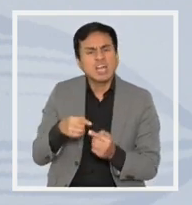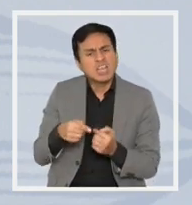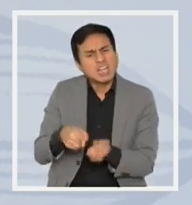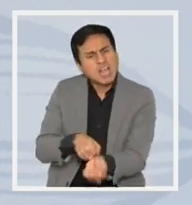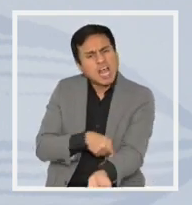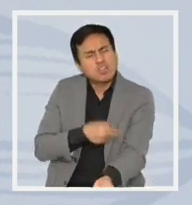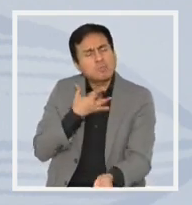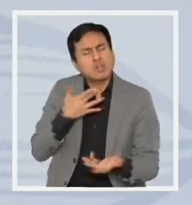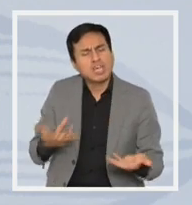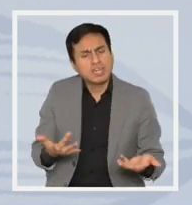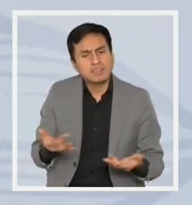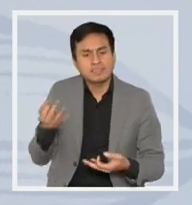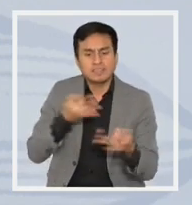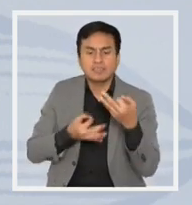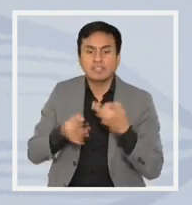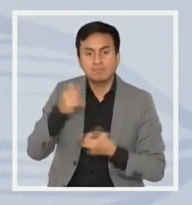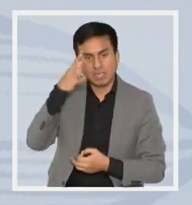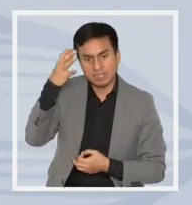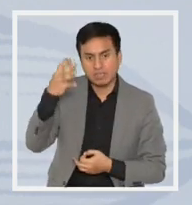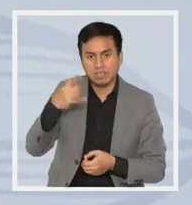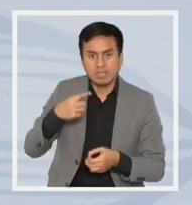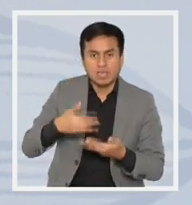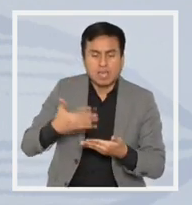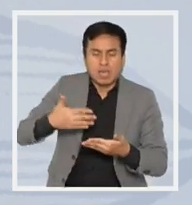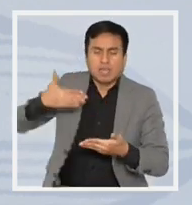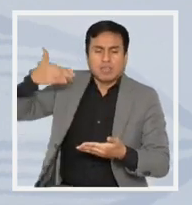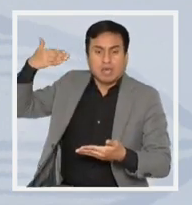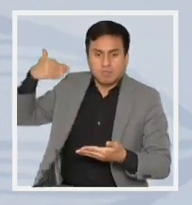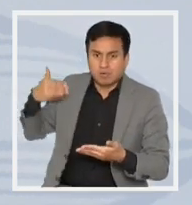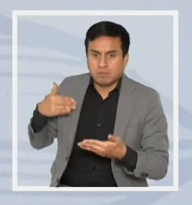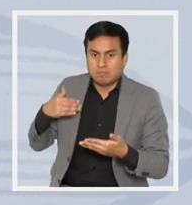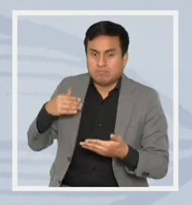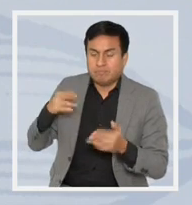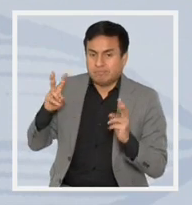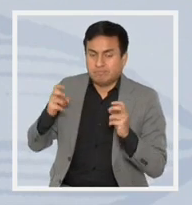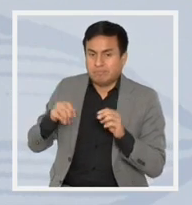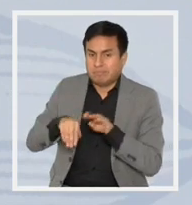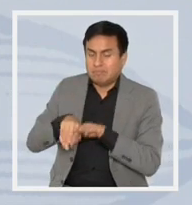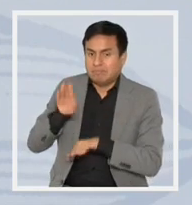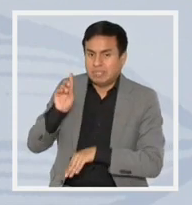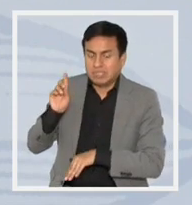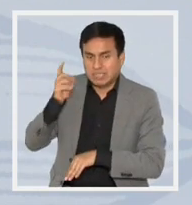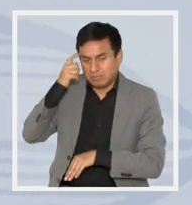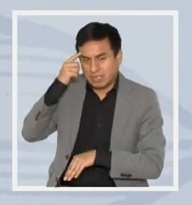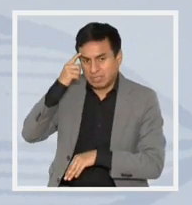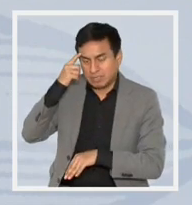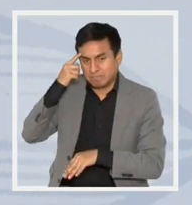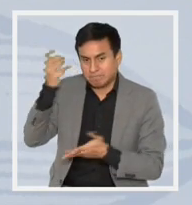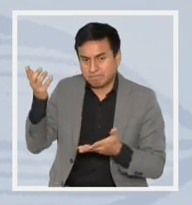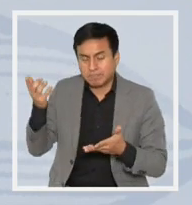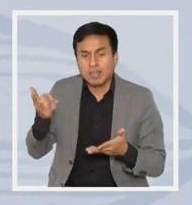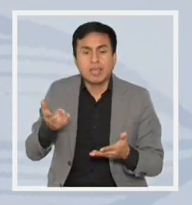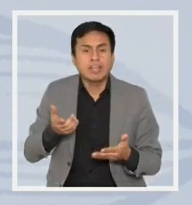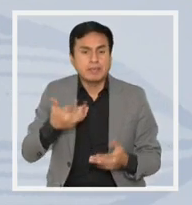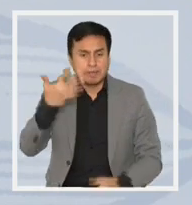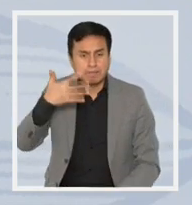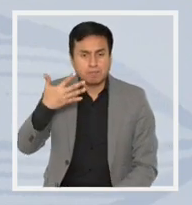tiempo? Imagínense cuánto tiempo llevamos en esto. Es importante